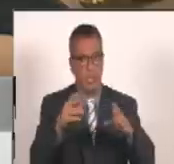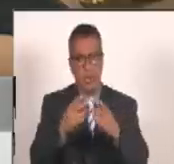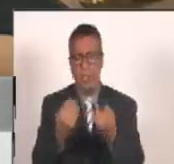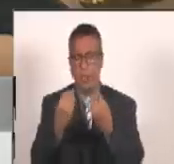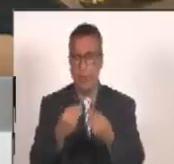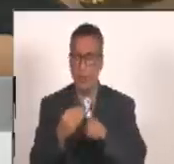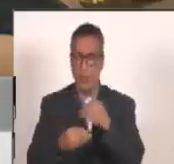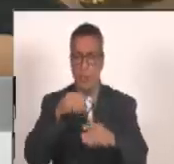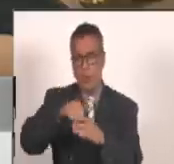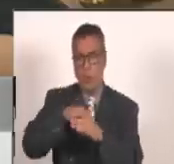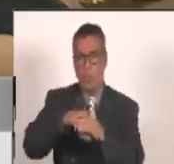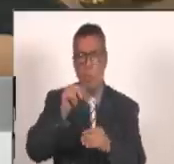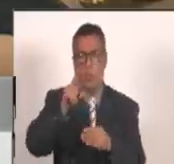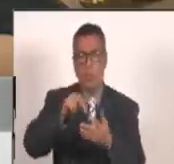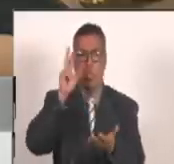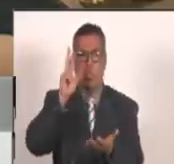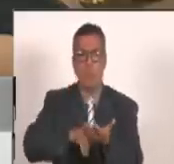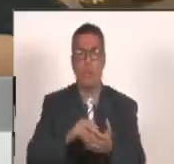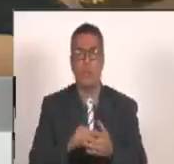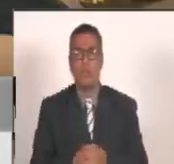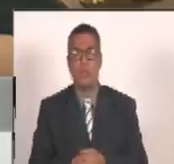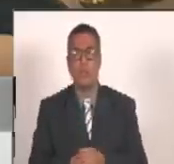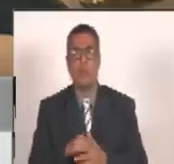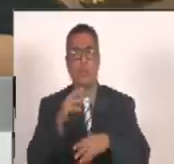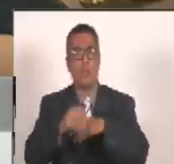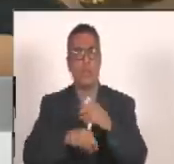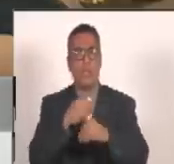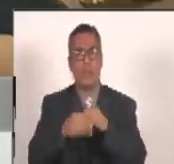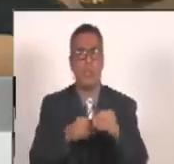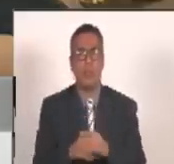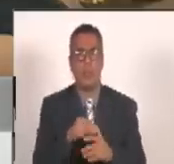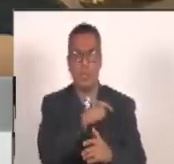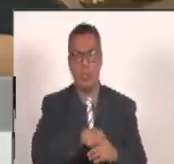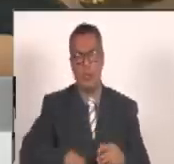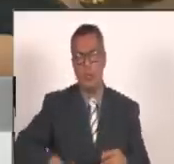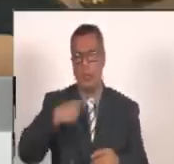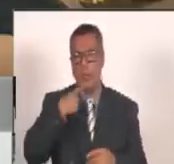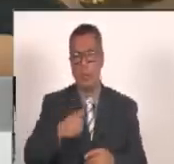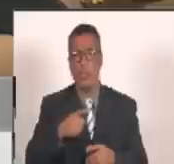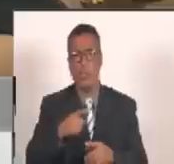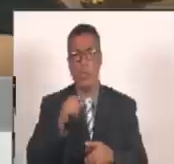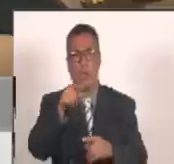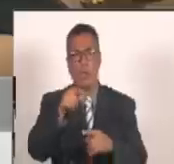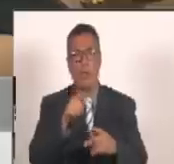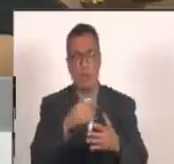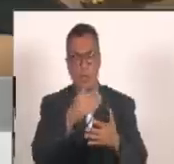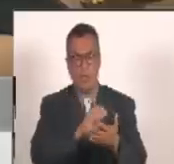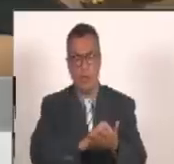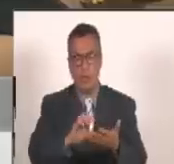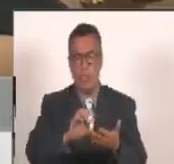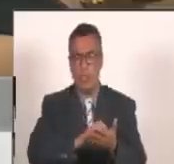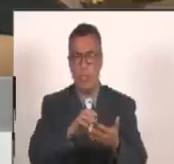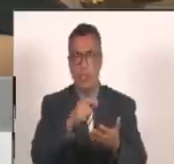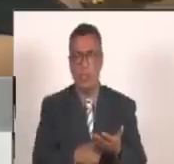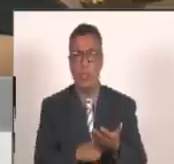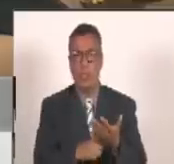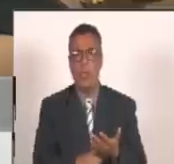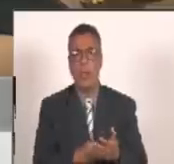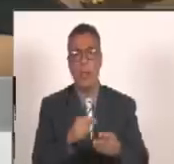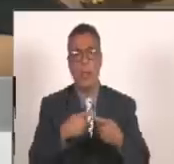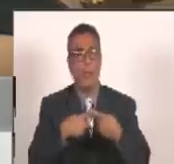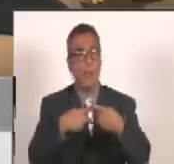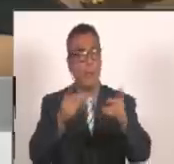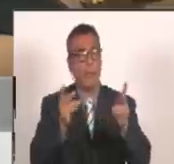a votación, resultaron aprobadas. En consecuencia, el presidente ordenó su remisión a la Gaceta Oficial a los fines de